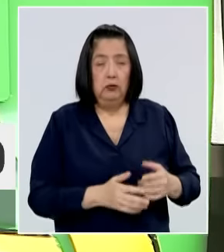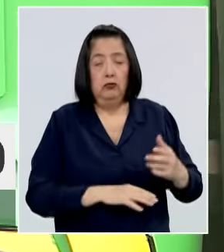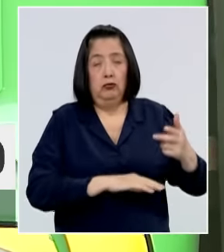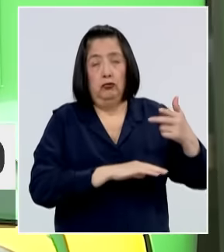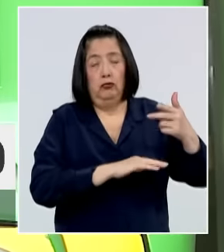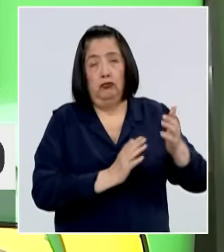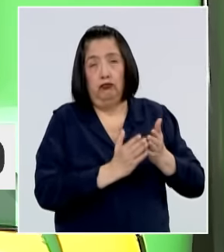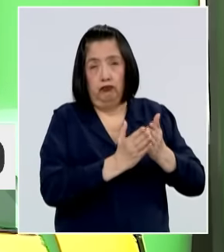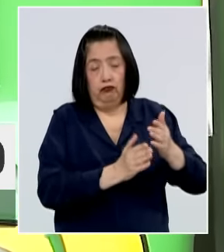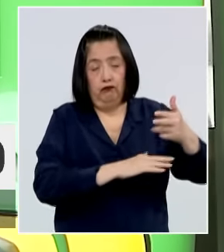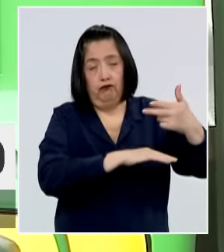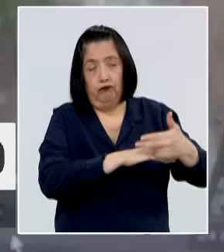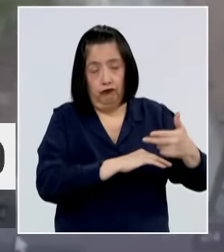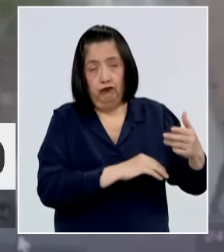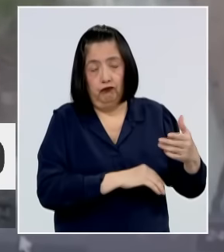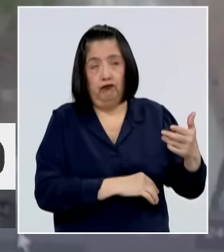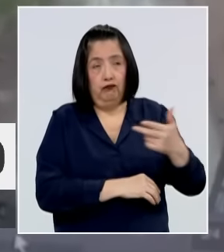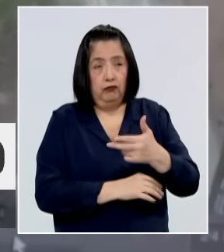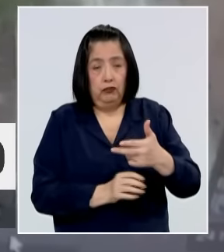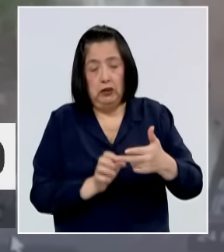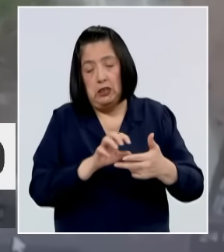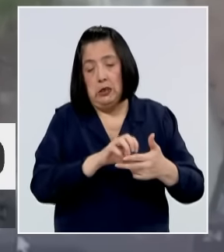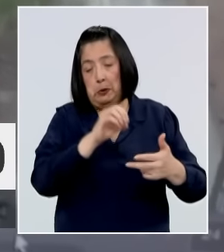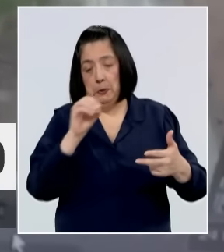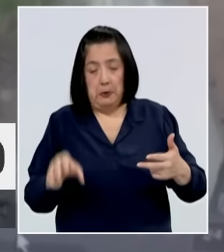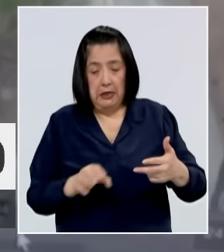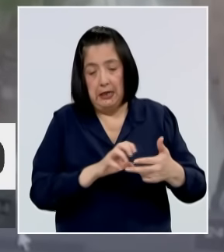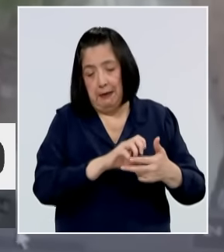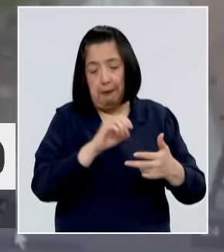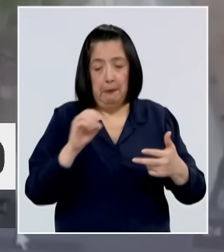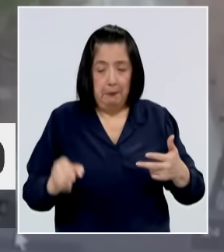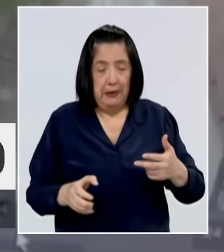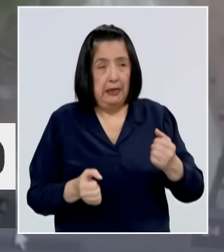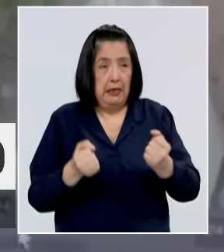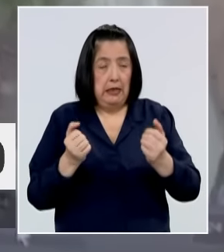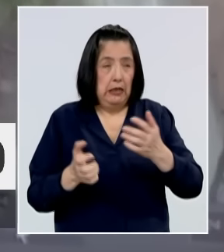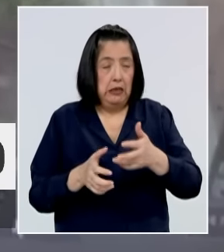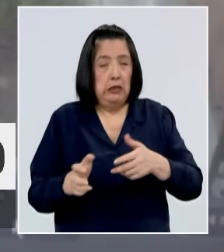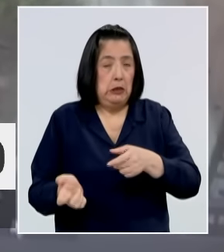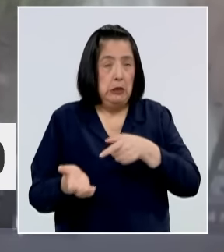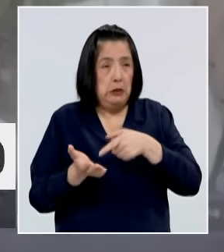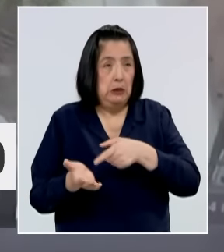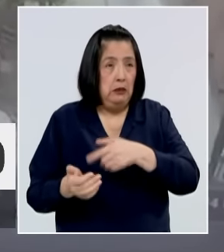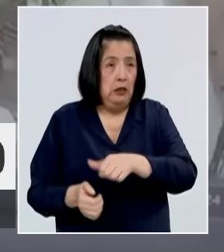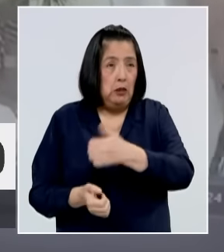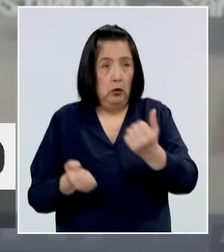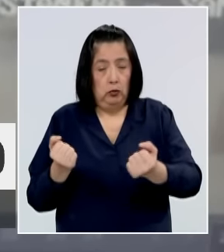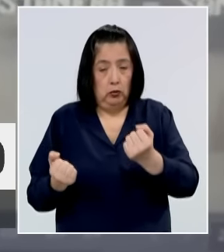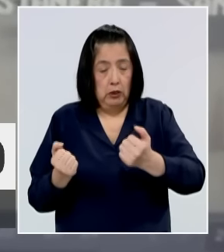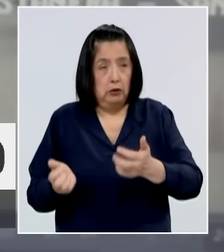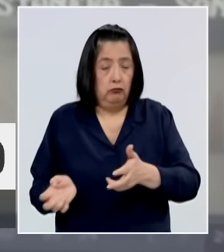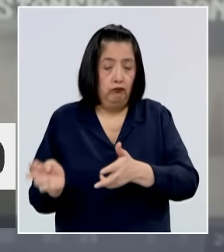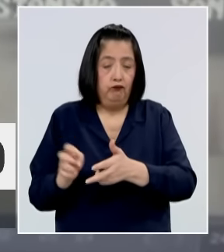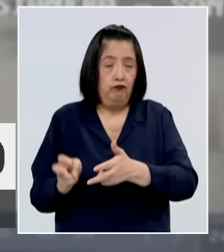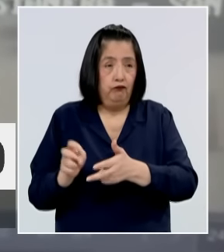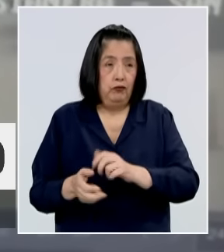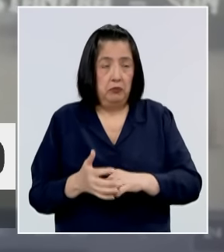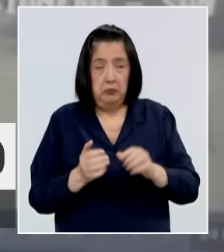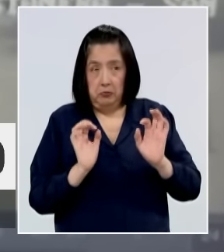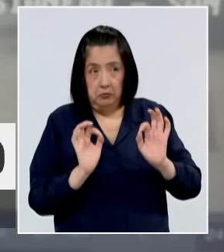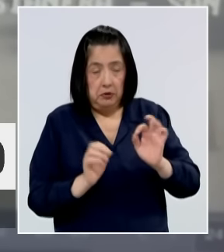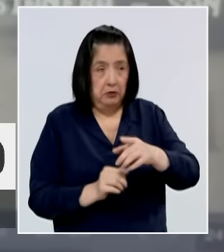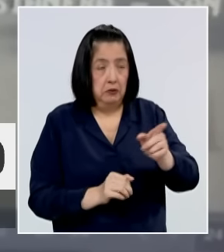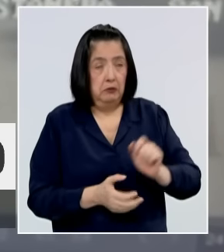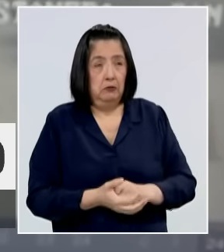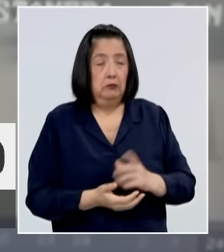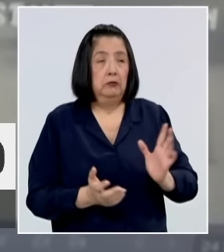los criminales armados bajaron al conductor y al guardia de seguridad y los obligaron a subir a este auto todo iba bien